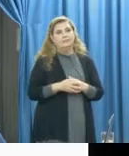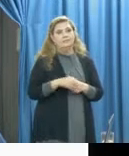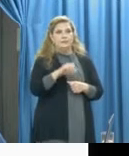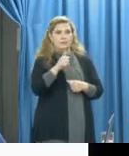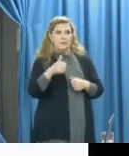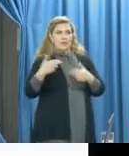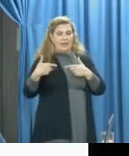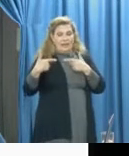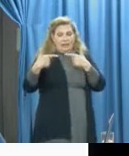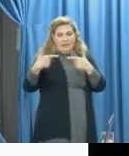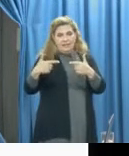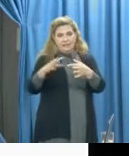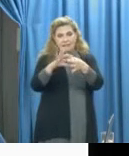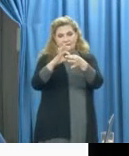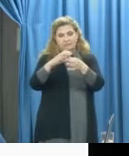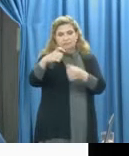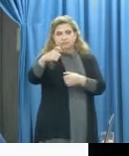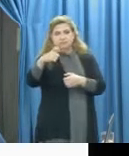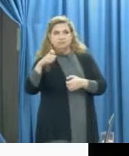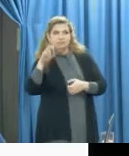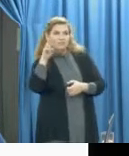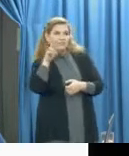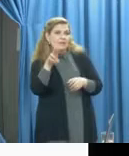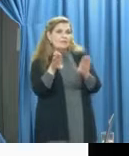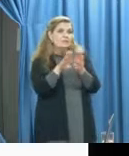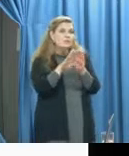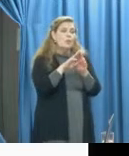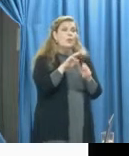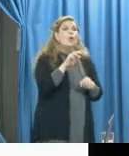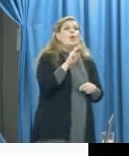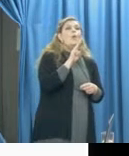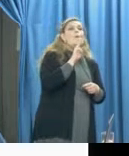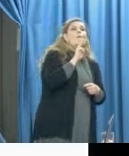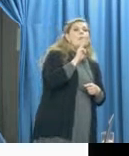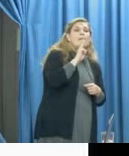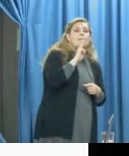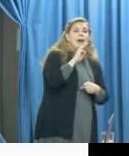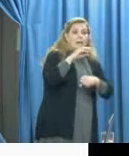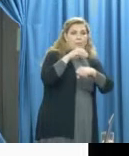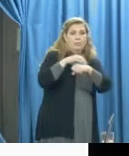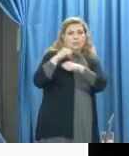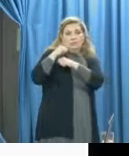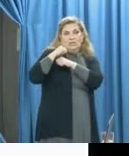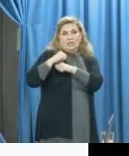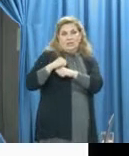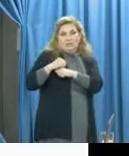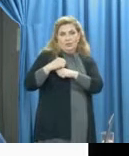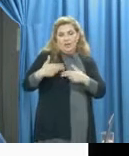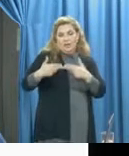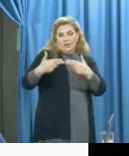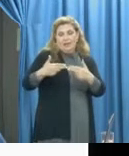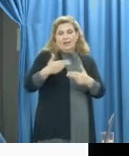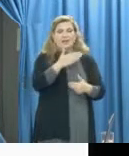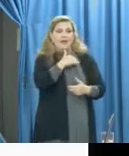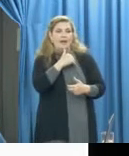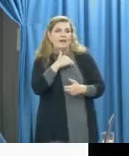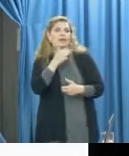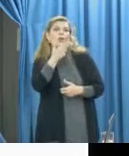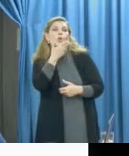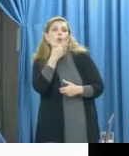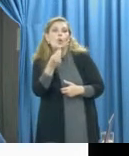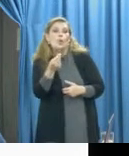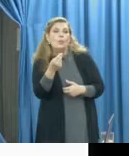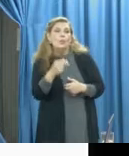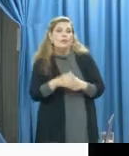Ligada al X, ya les había yo platicado, aquí tenemos cómo las mamás son portadoras y lo transmiten a los hijos varones. Los hijos